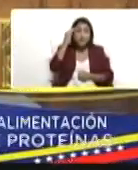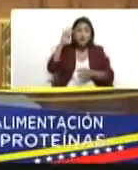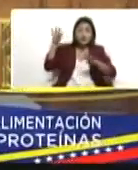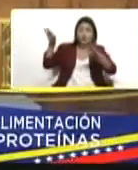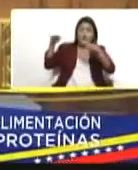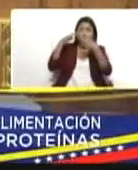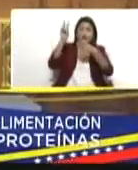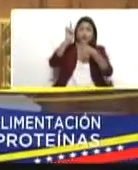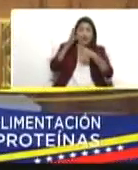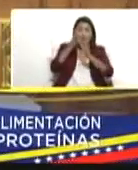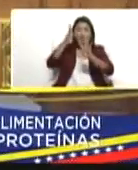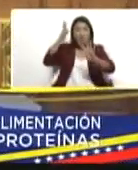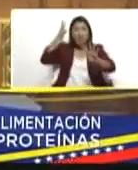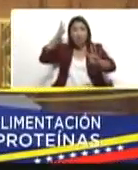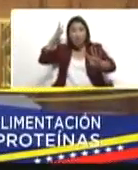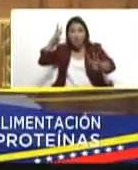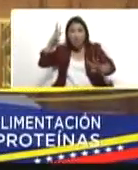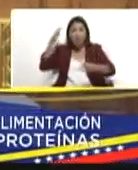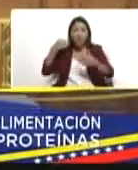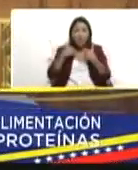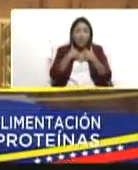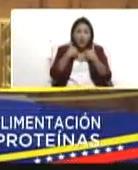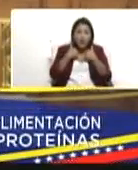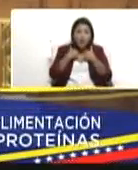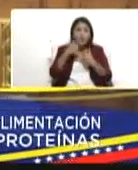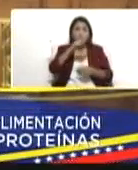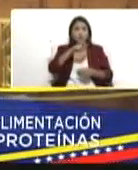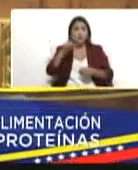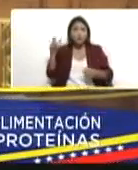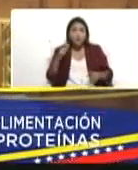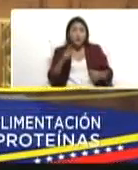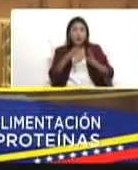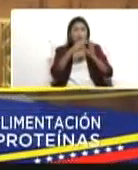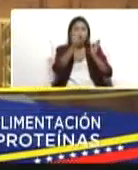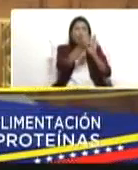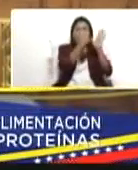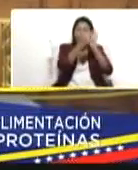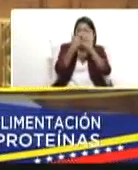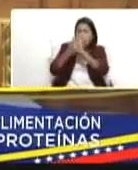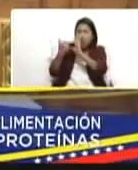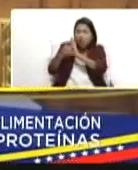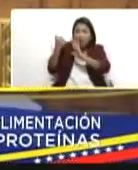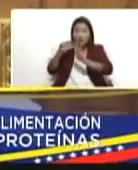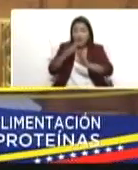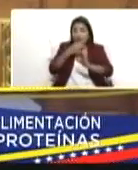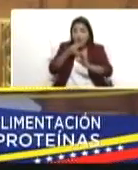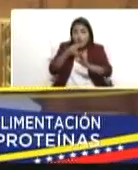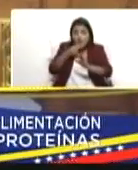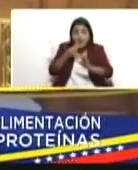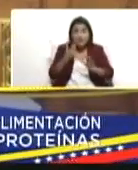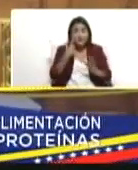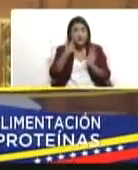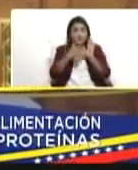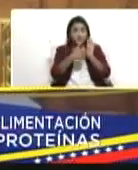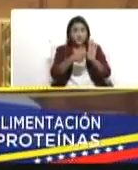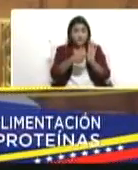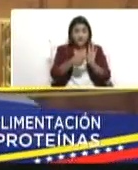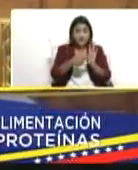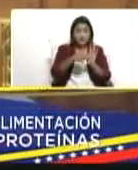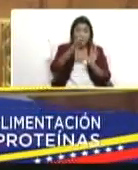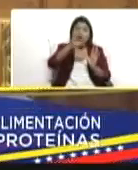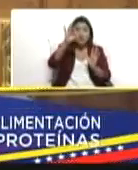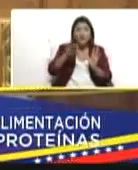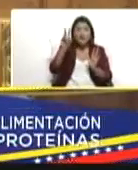largas colas la imagen de Venezuela era los estantes las imágenes que sacaban de Venezuela era esta